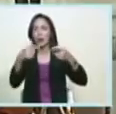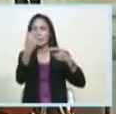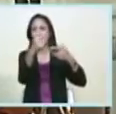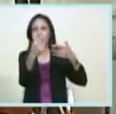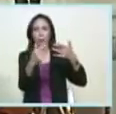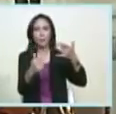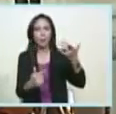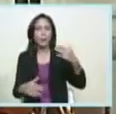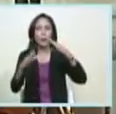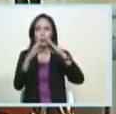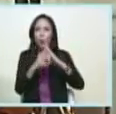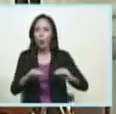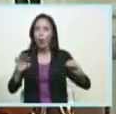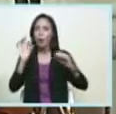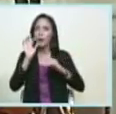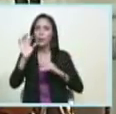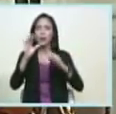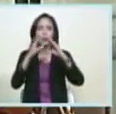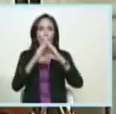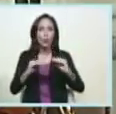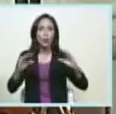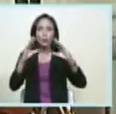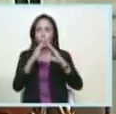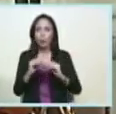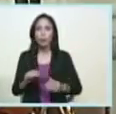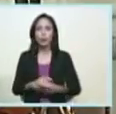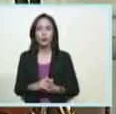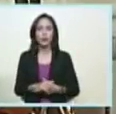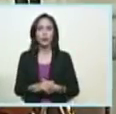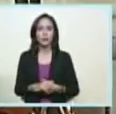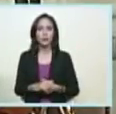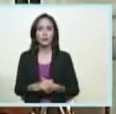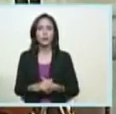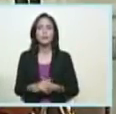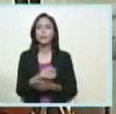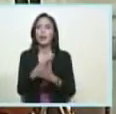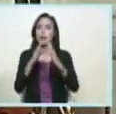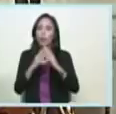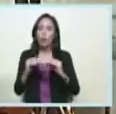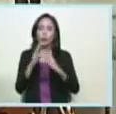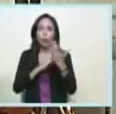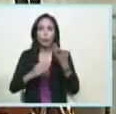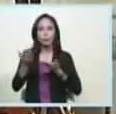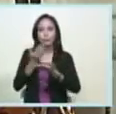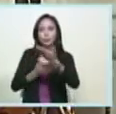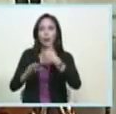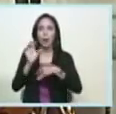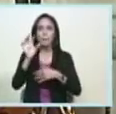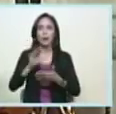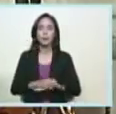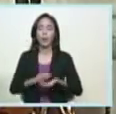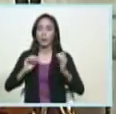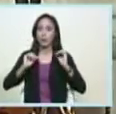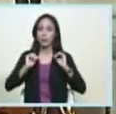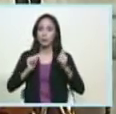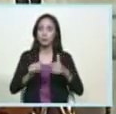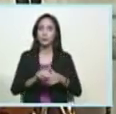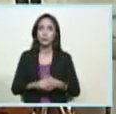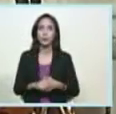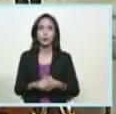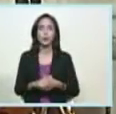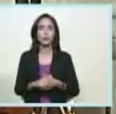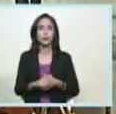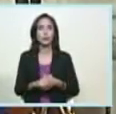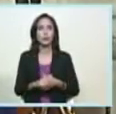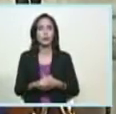a nivel nacional y que incluye todo el transporte de carga del país desde encomienda hasta